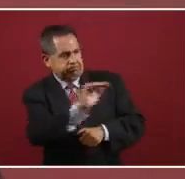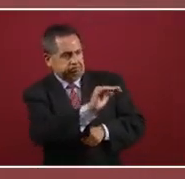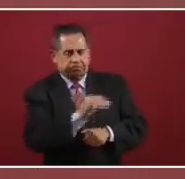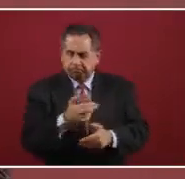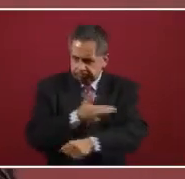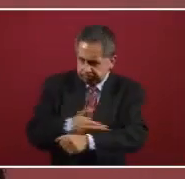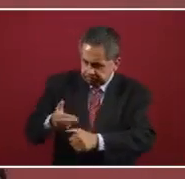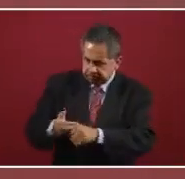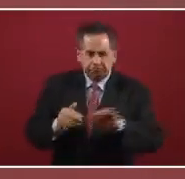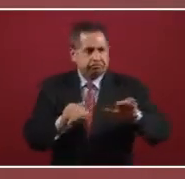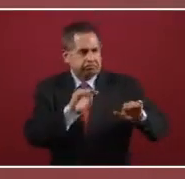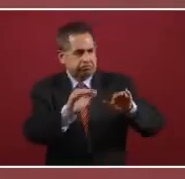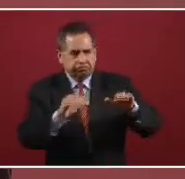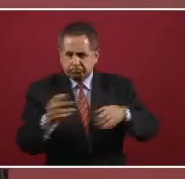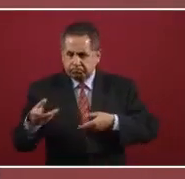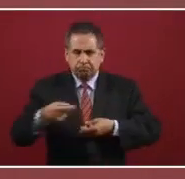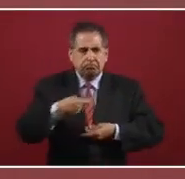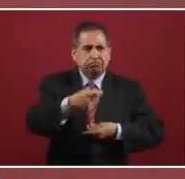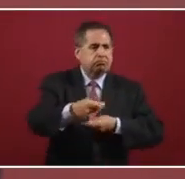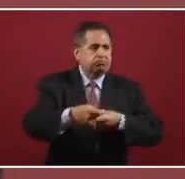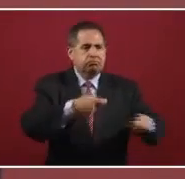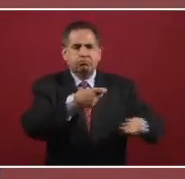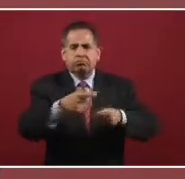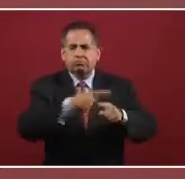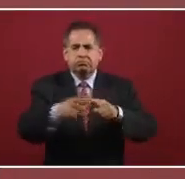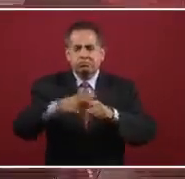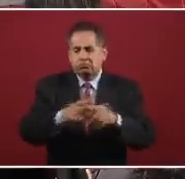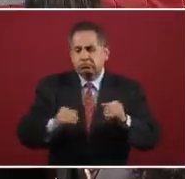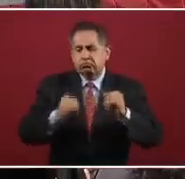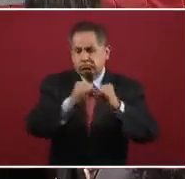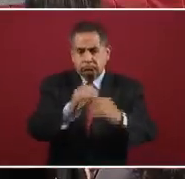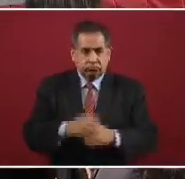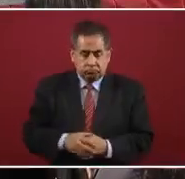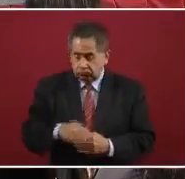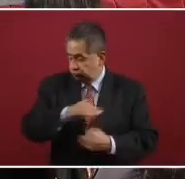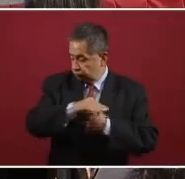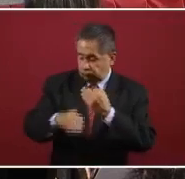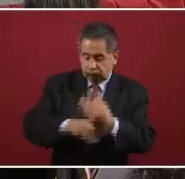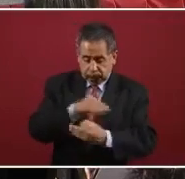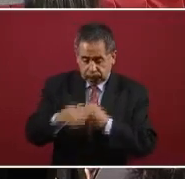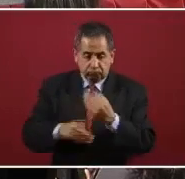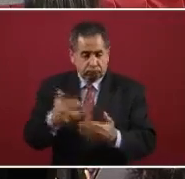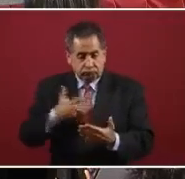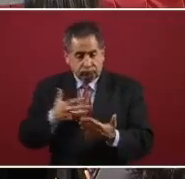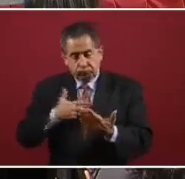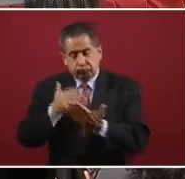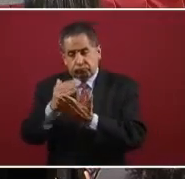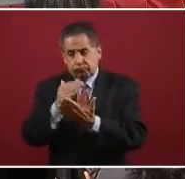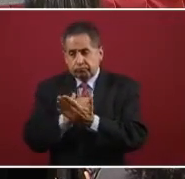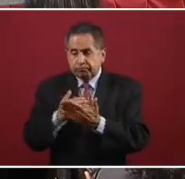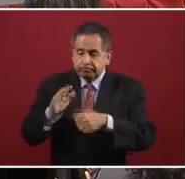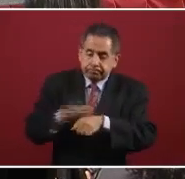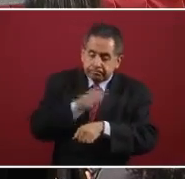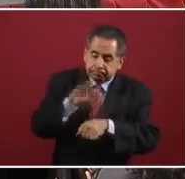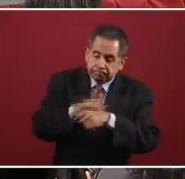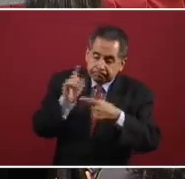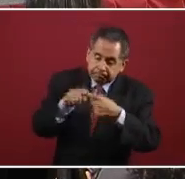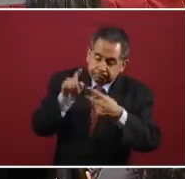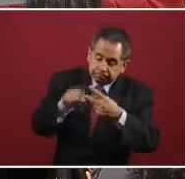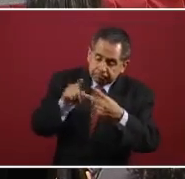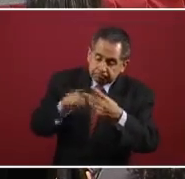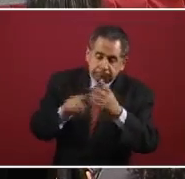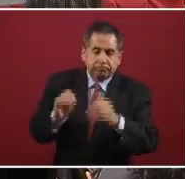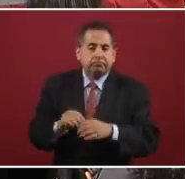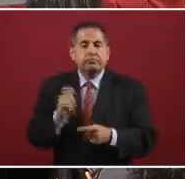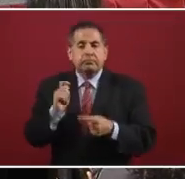y gestionamos hacia las diferentes dependencias. Todo está gestionado, siempre y cuando reúna los requisitos mínimos, que